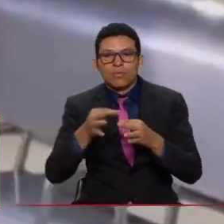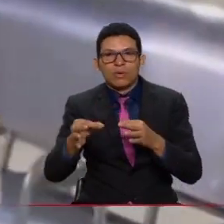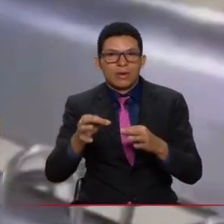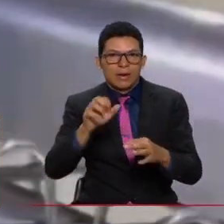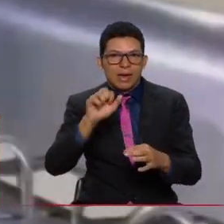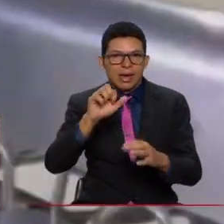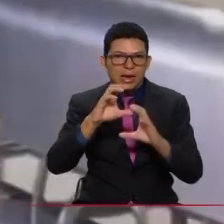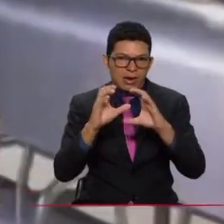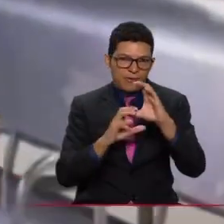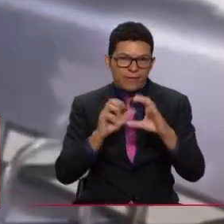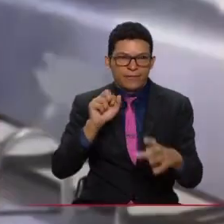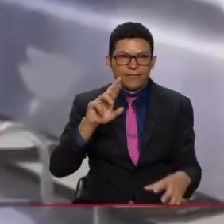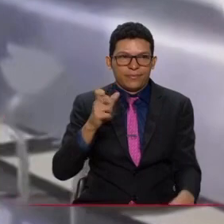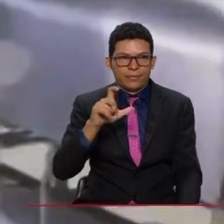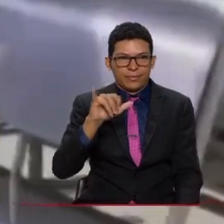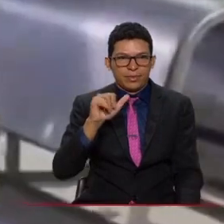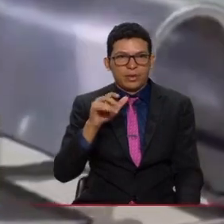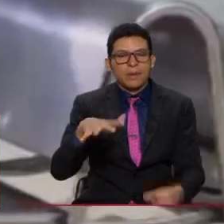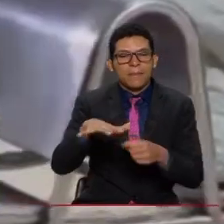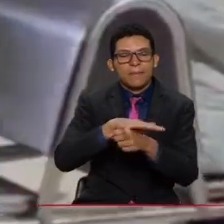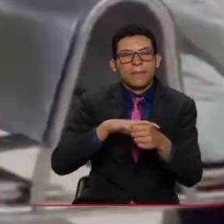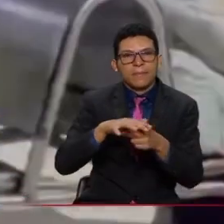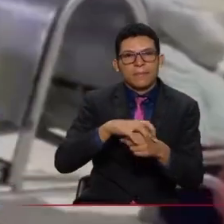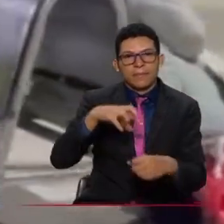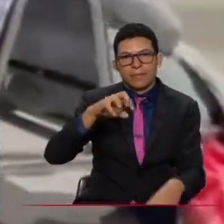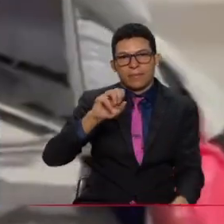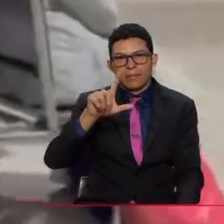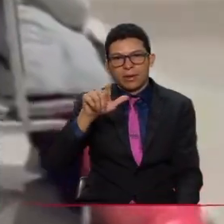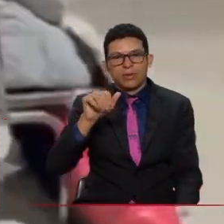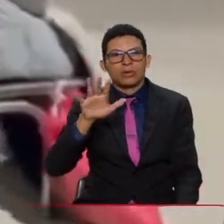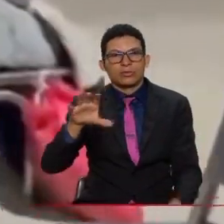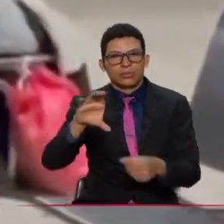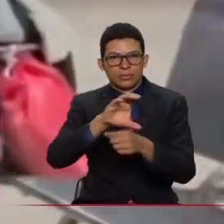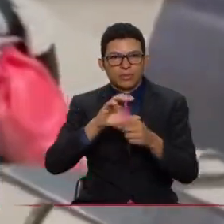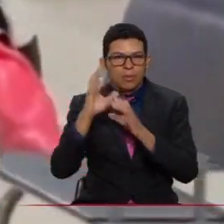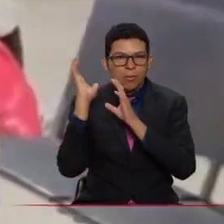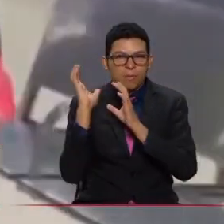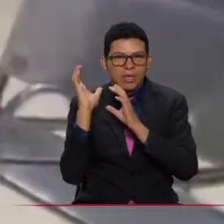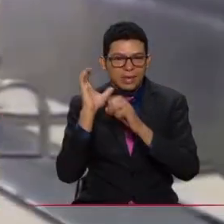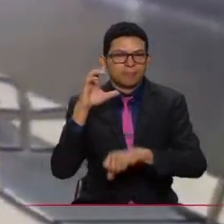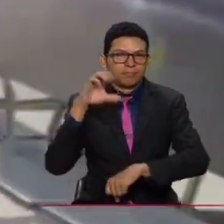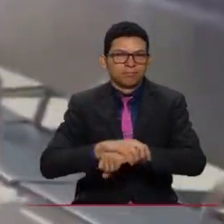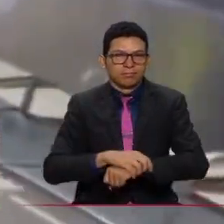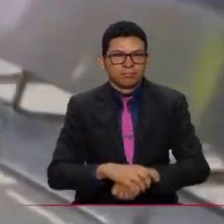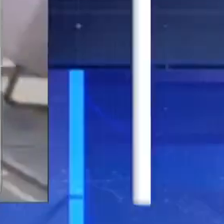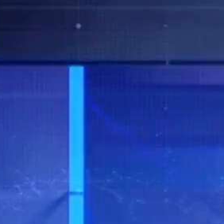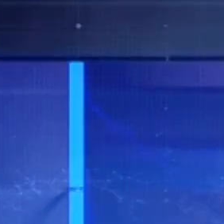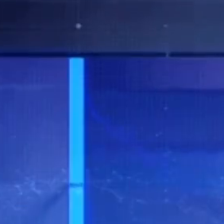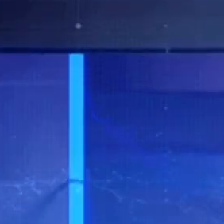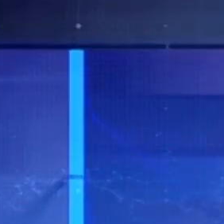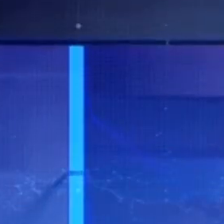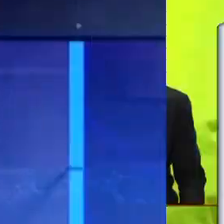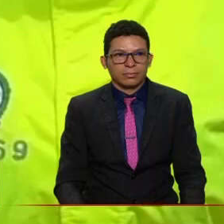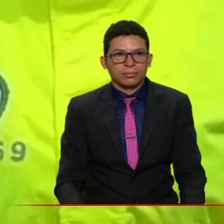Argelia. La captura se dio en el barrio Villa Paula, zona urbana de la ciudad de Popayán.